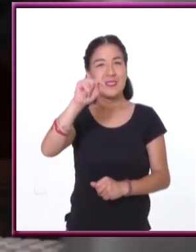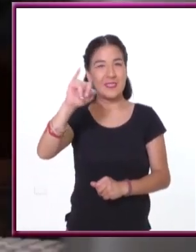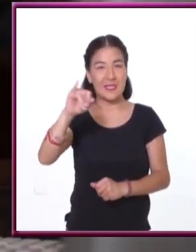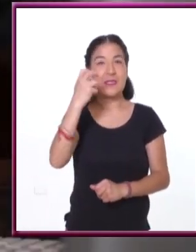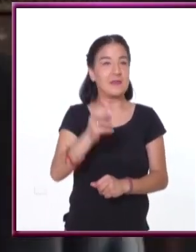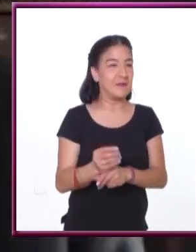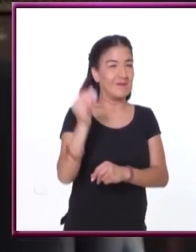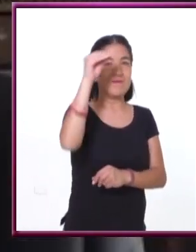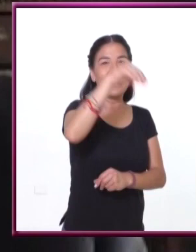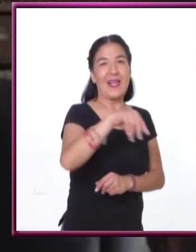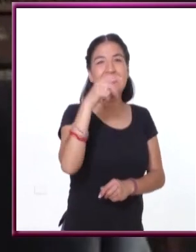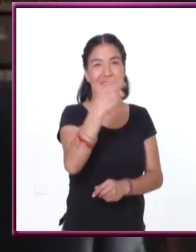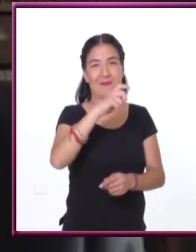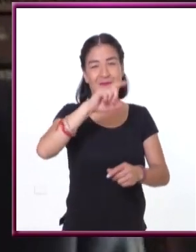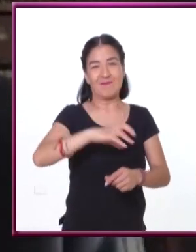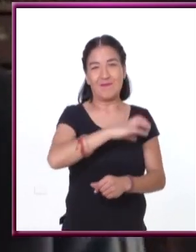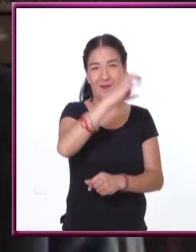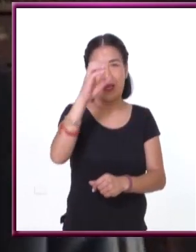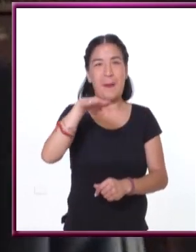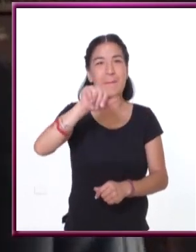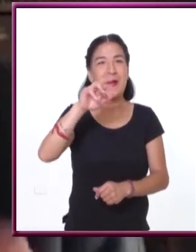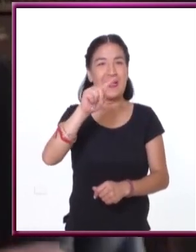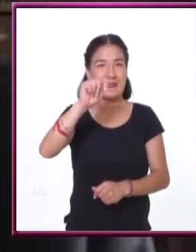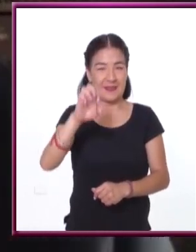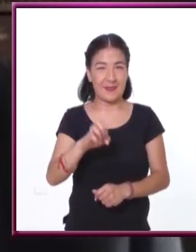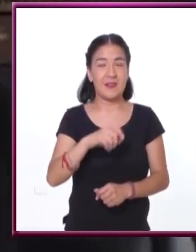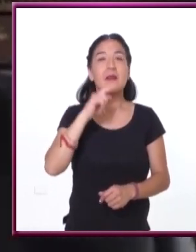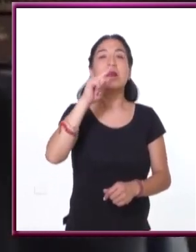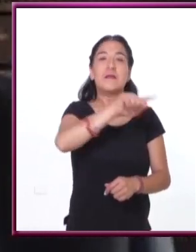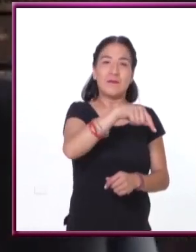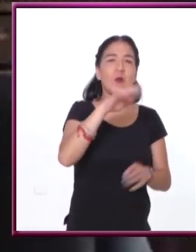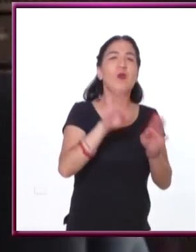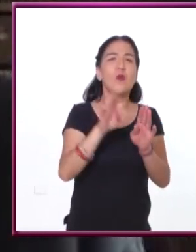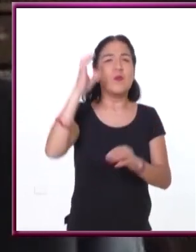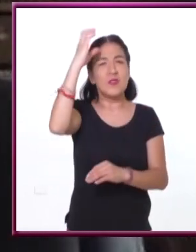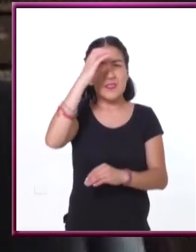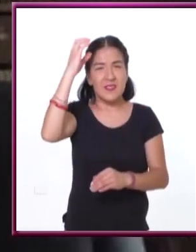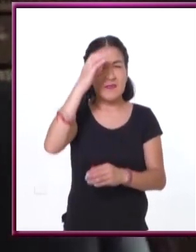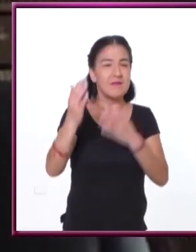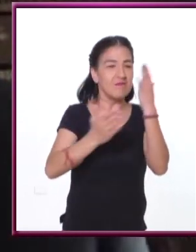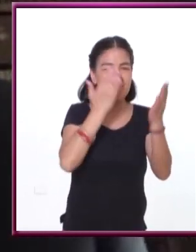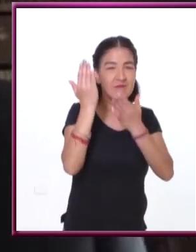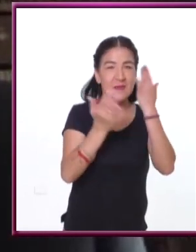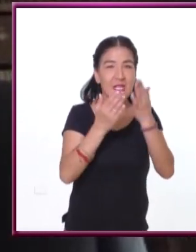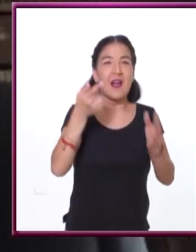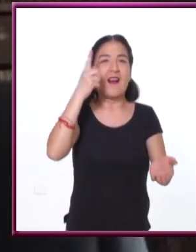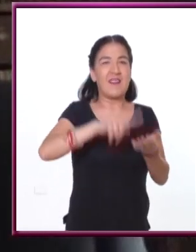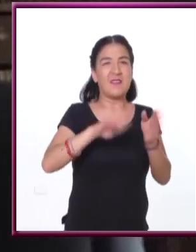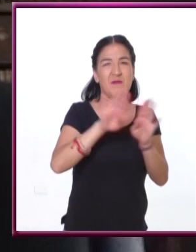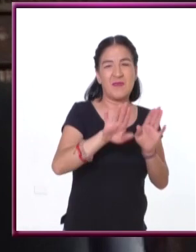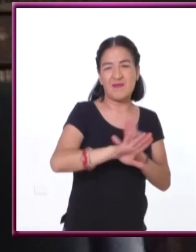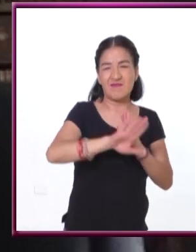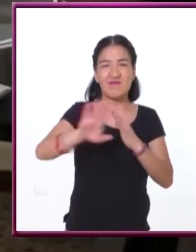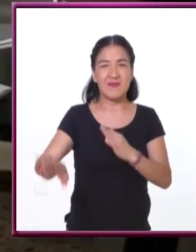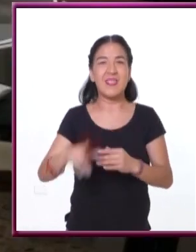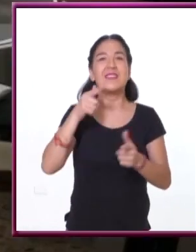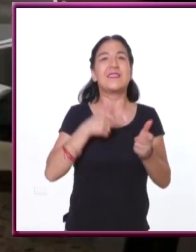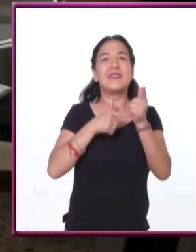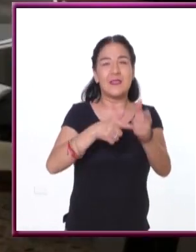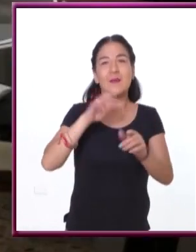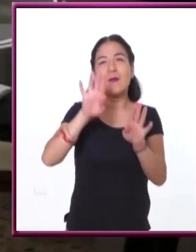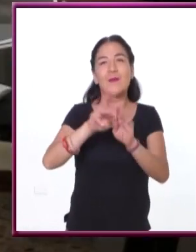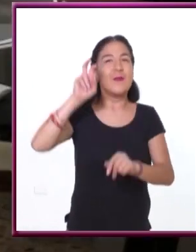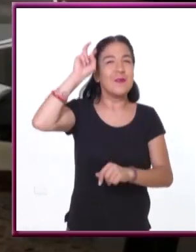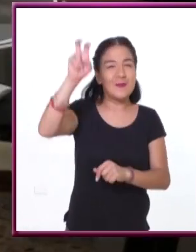Marte. Sin embargo, la comprobación científica no excluye que sigamos soñando con los